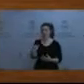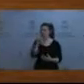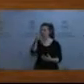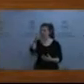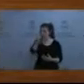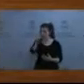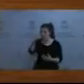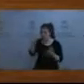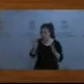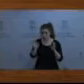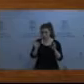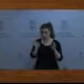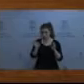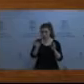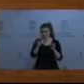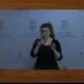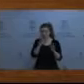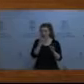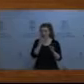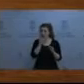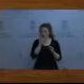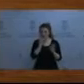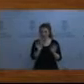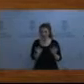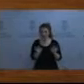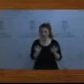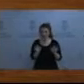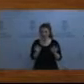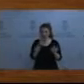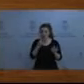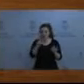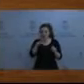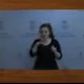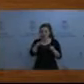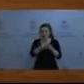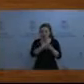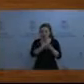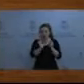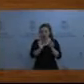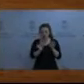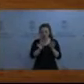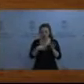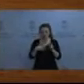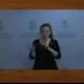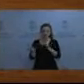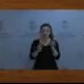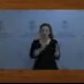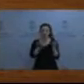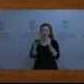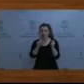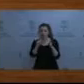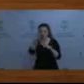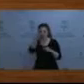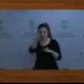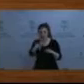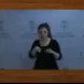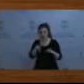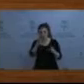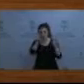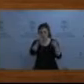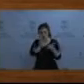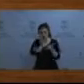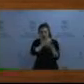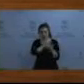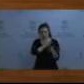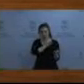personas que se encuentran en Grecia las que, si se dan las circunstancias, se verán trasladadas. Y también hizo usted referencia a un traslado